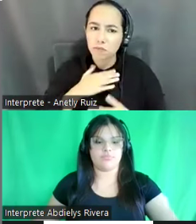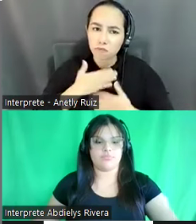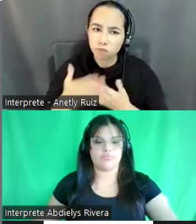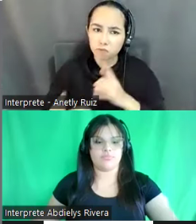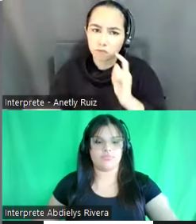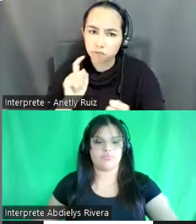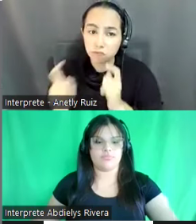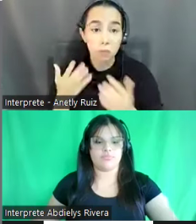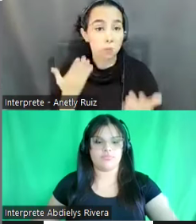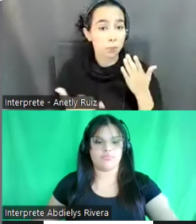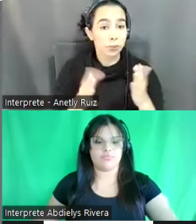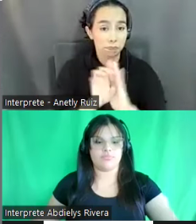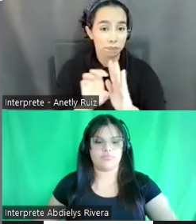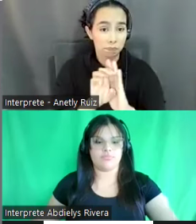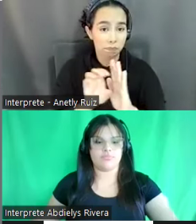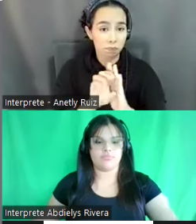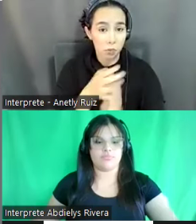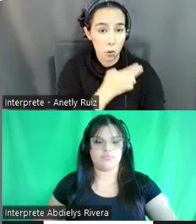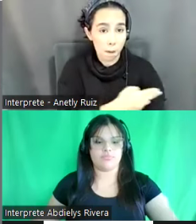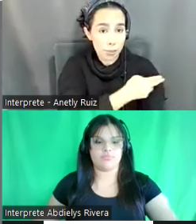por hospitales, diría yo,